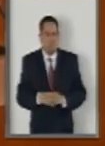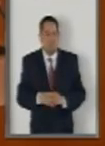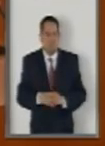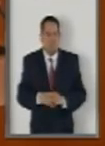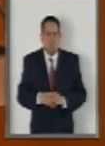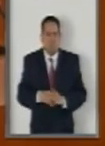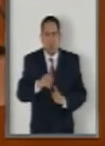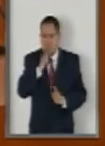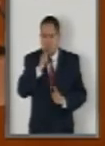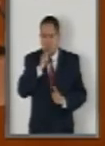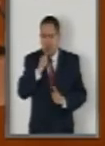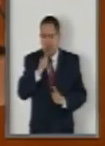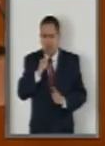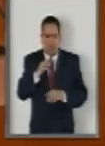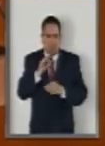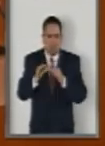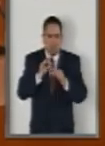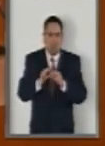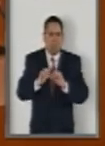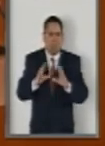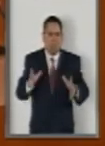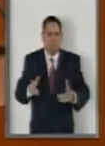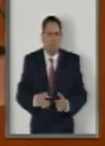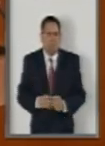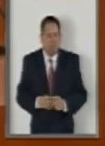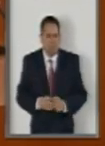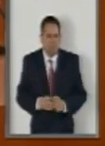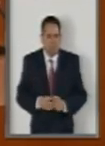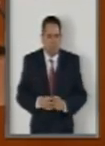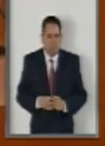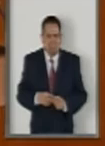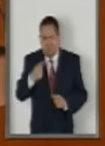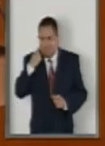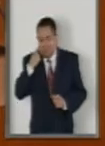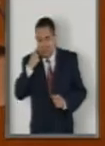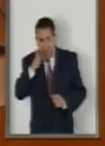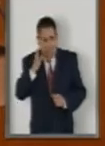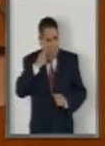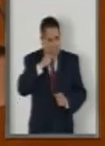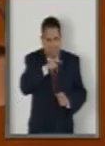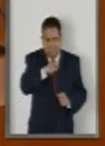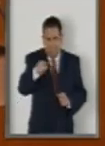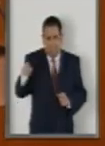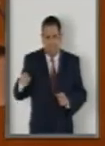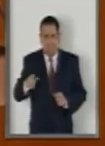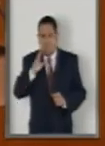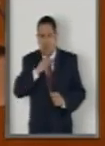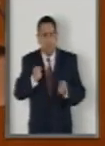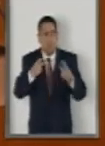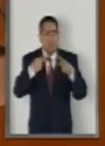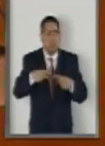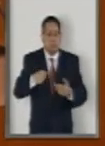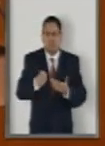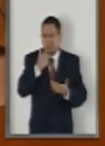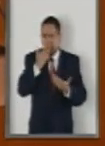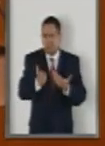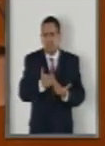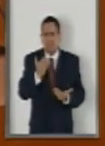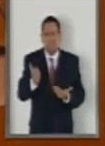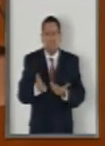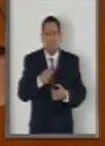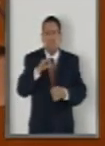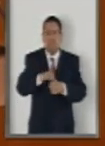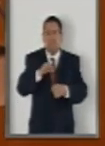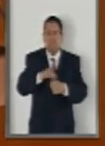todavía no da de sí. Ya lo vimos, toda esa baja de votación del PAN, del PRI y